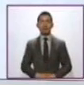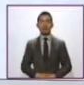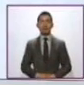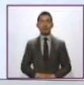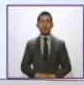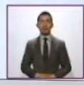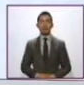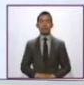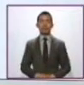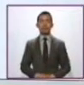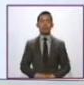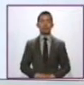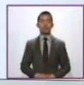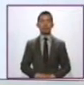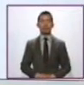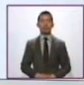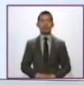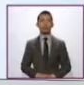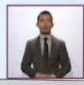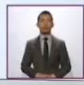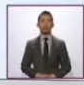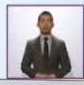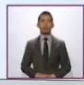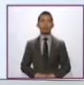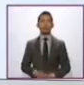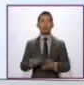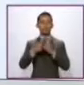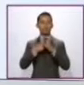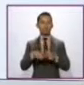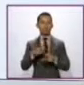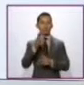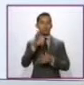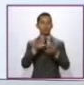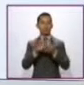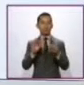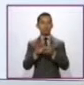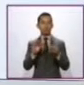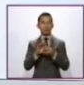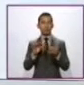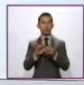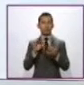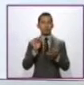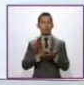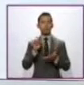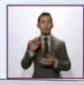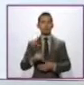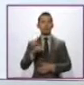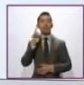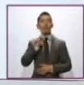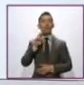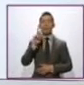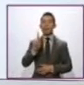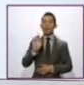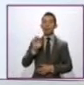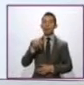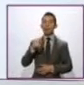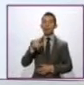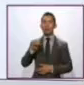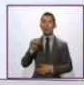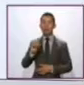Muy bien, entonces... Pues comenzamos con este segmento. Gracias, Penélope. Después de Juan